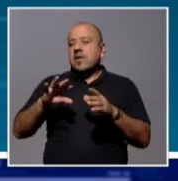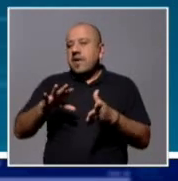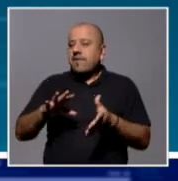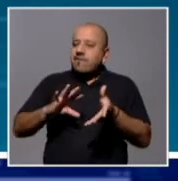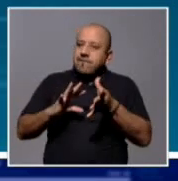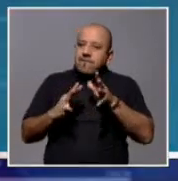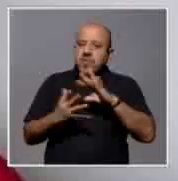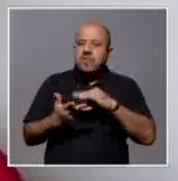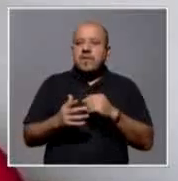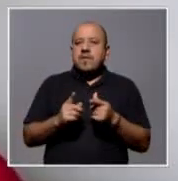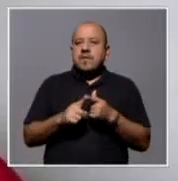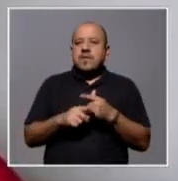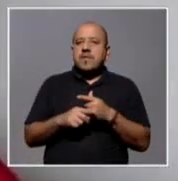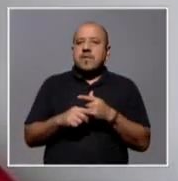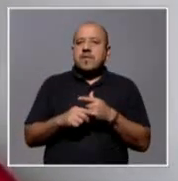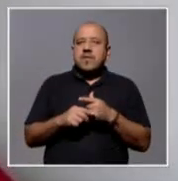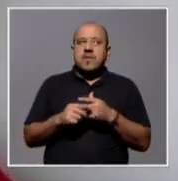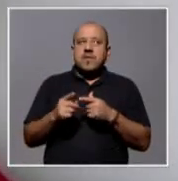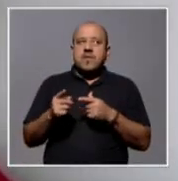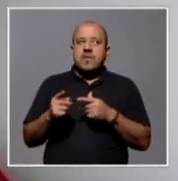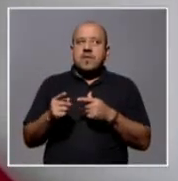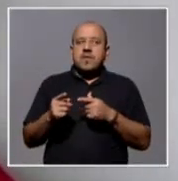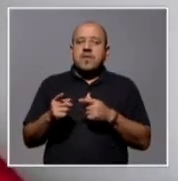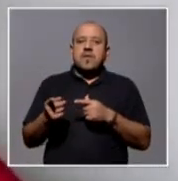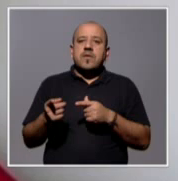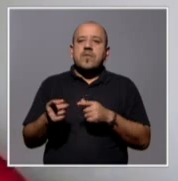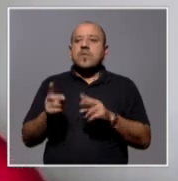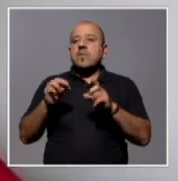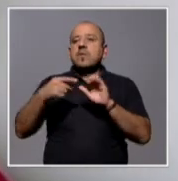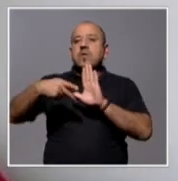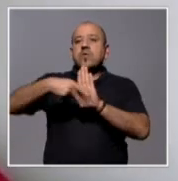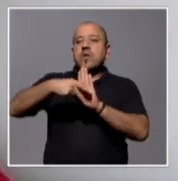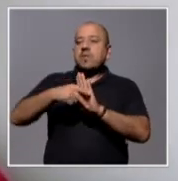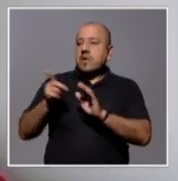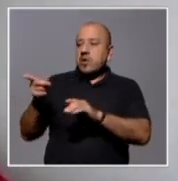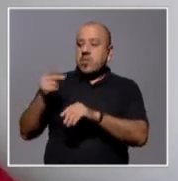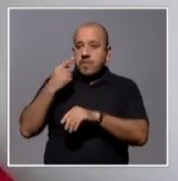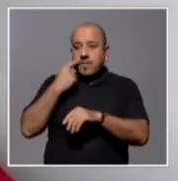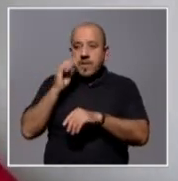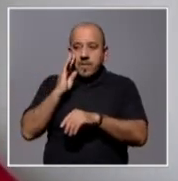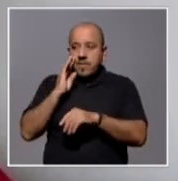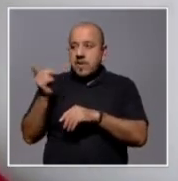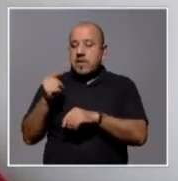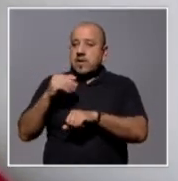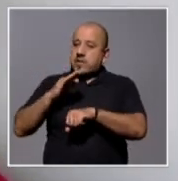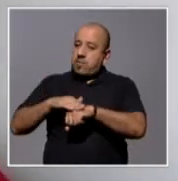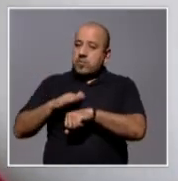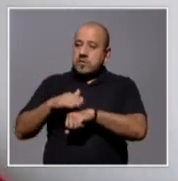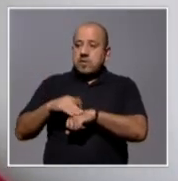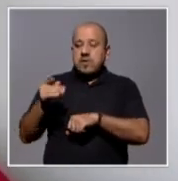un, bueno, estableciendo un par de normas de que los padres se hacen responsables de cumplirlas,